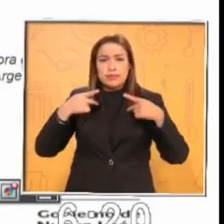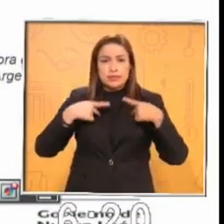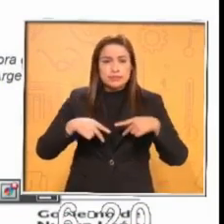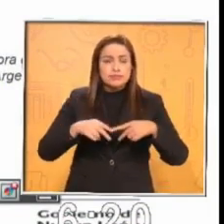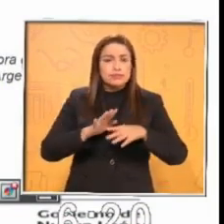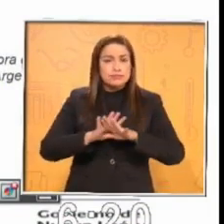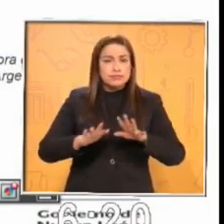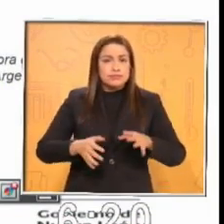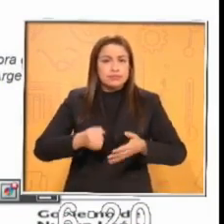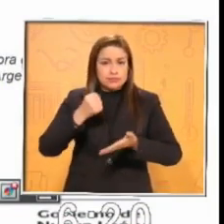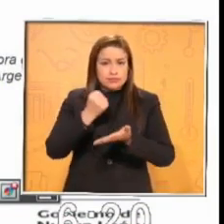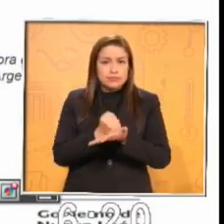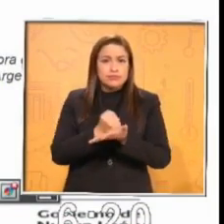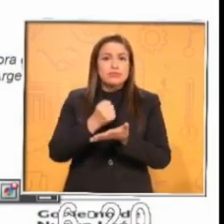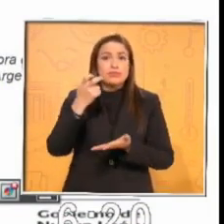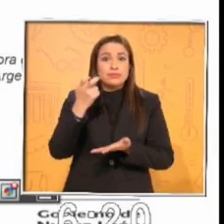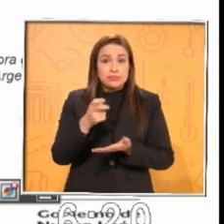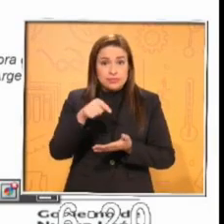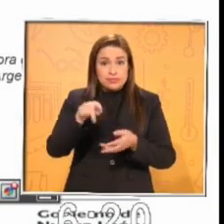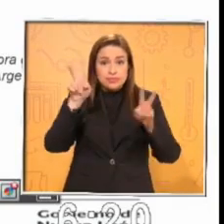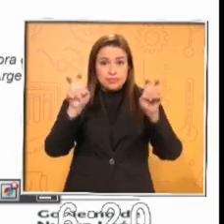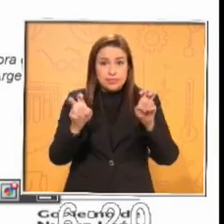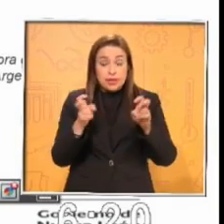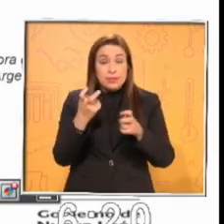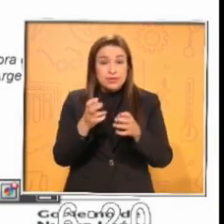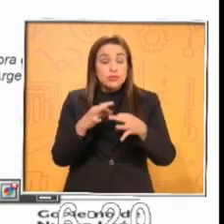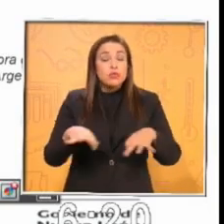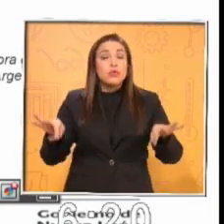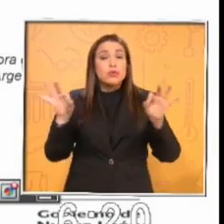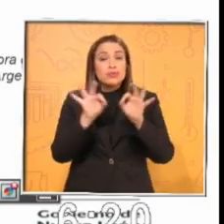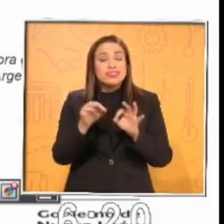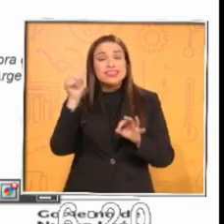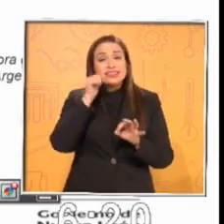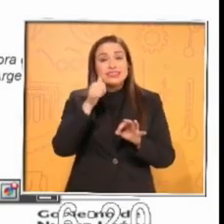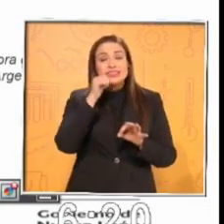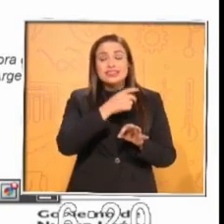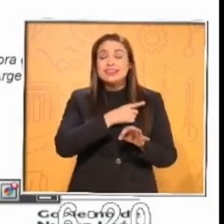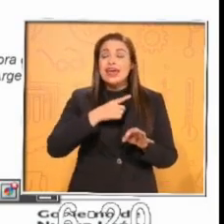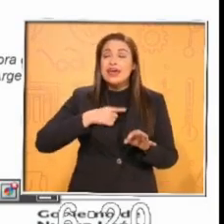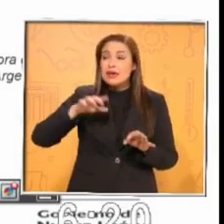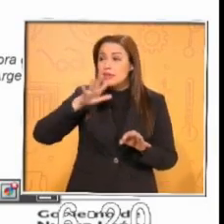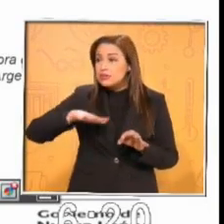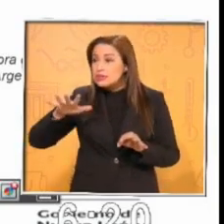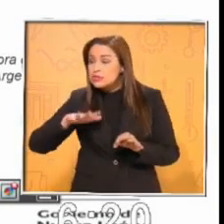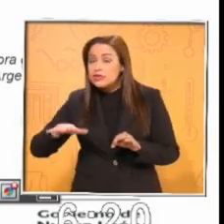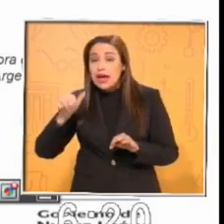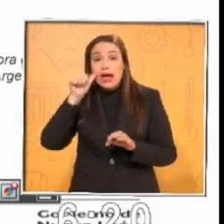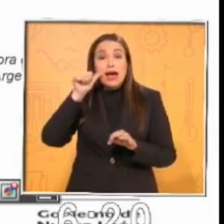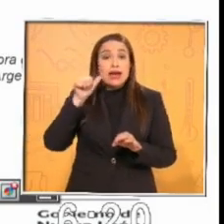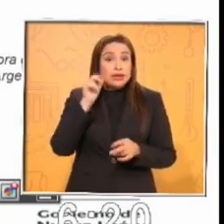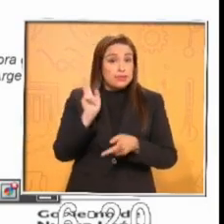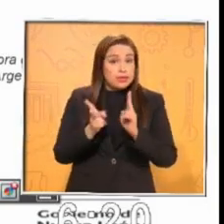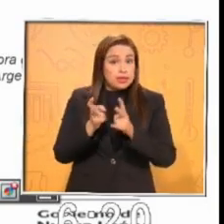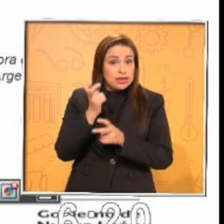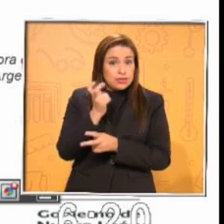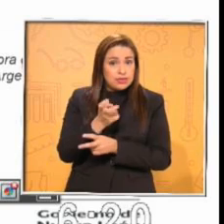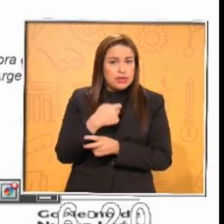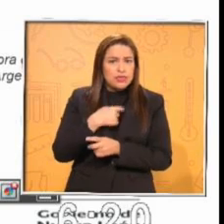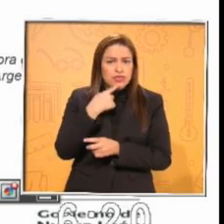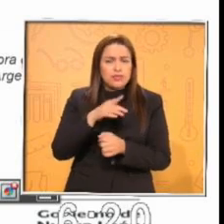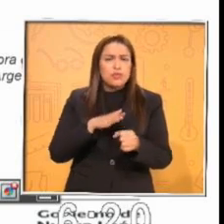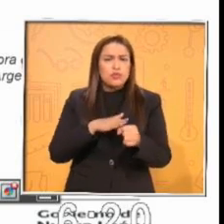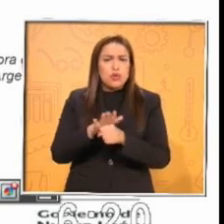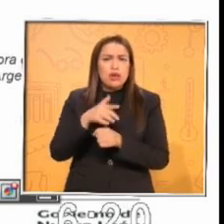tema. Esto es importante, chicos. Siempre debemos documentarnos. Ayer lo platicábamos, buscar fuentes